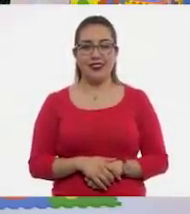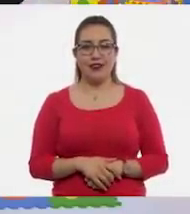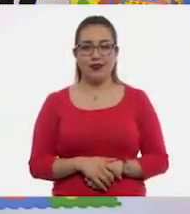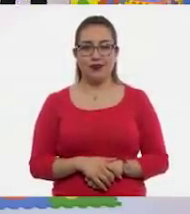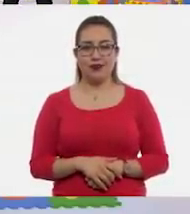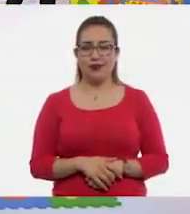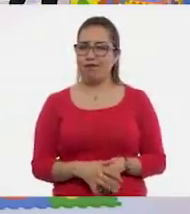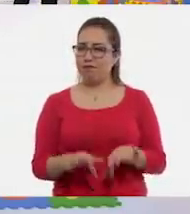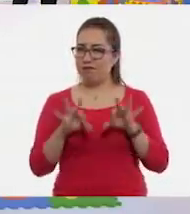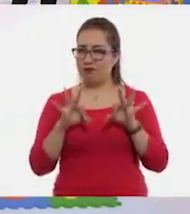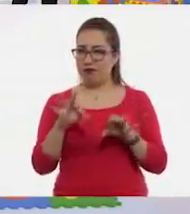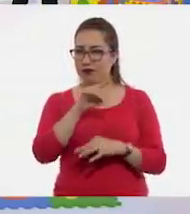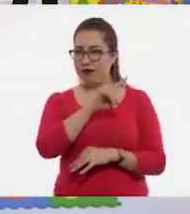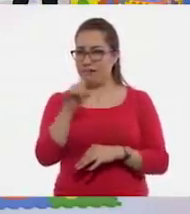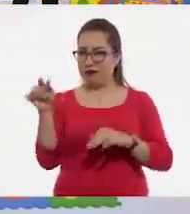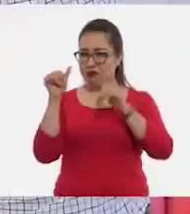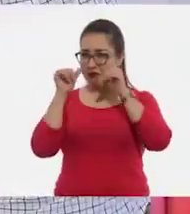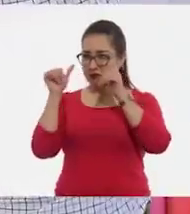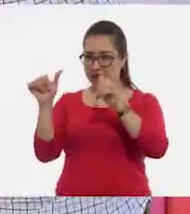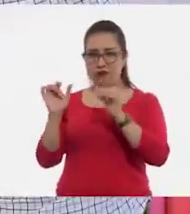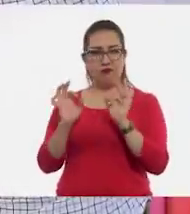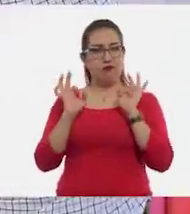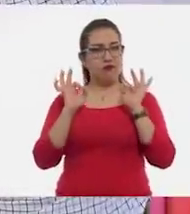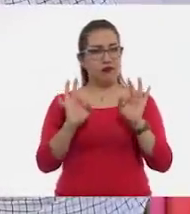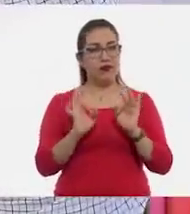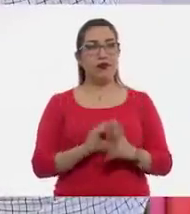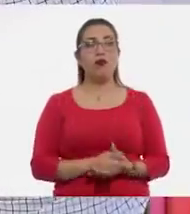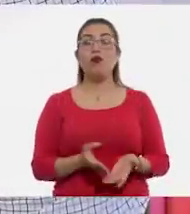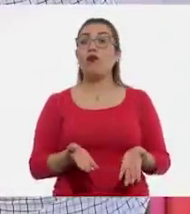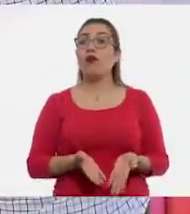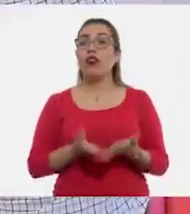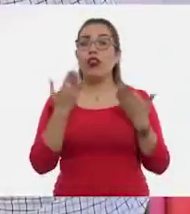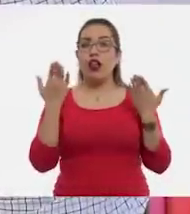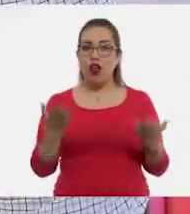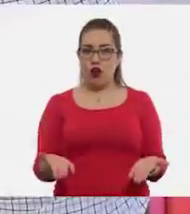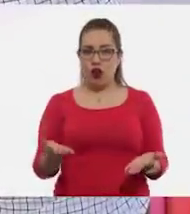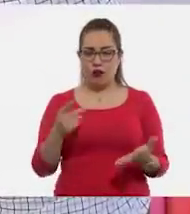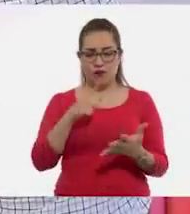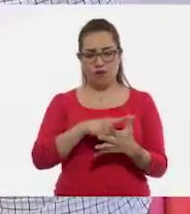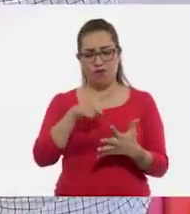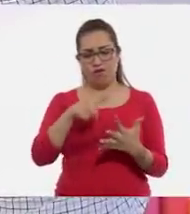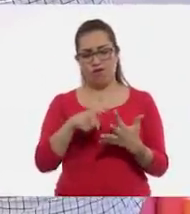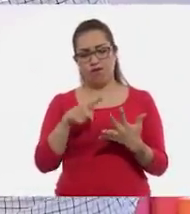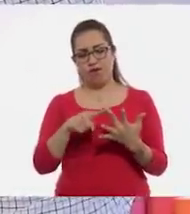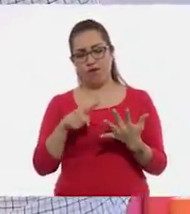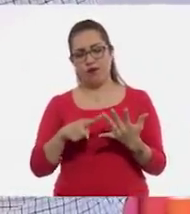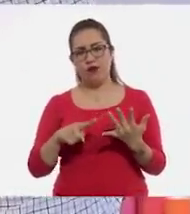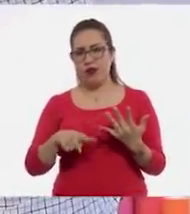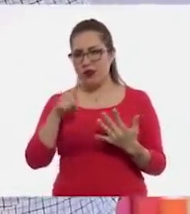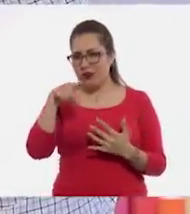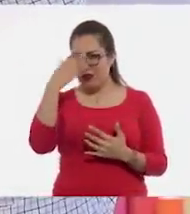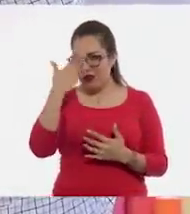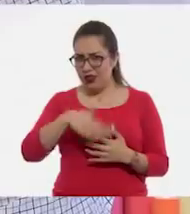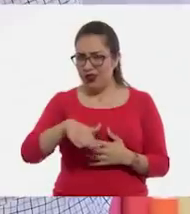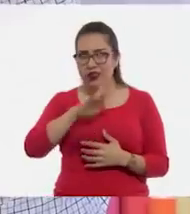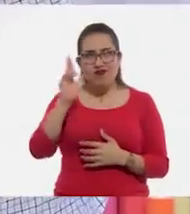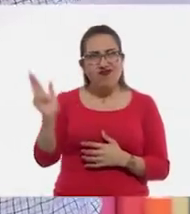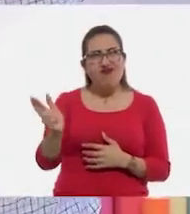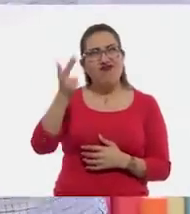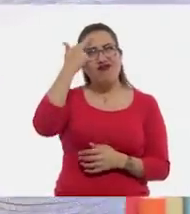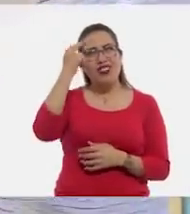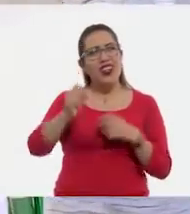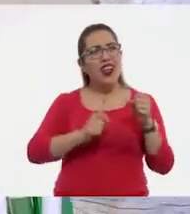Muy bien. Están muy atentas y atentos. Oye, ahora que iba contando las decenas, ¿sabes a qué animalito me recordó? ¿A